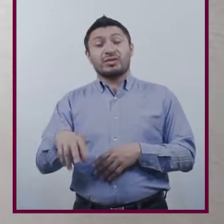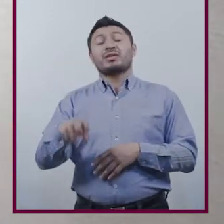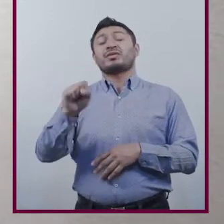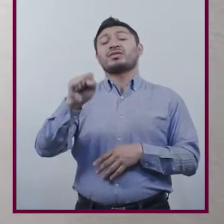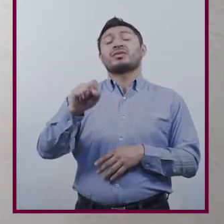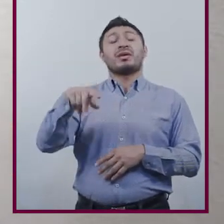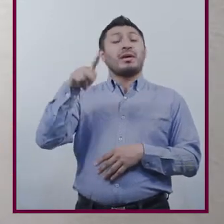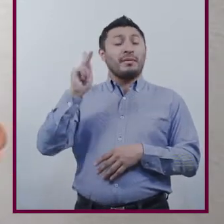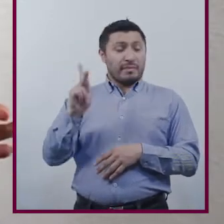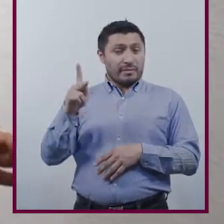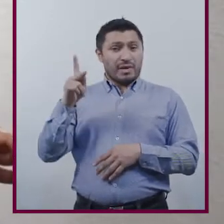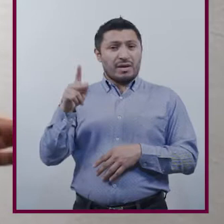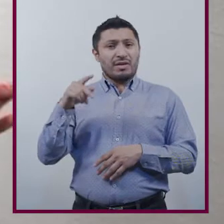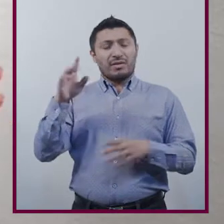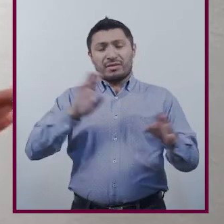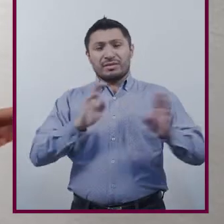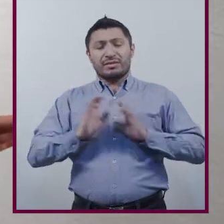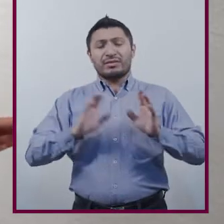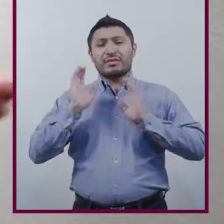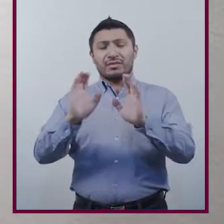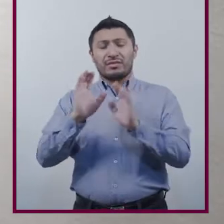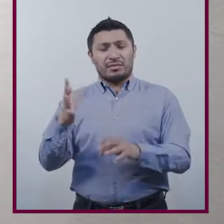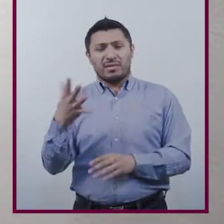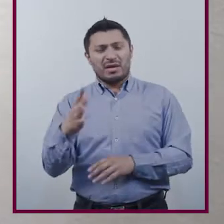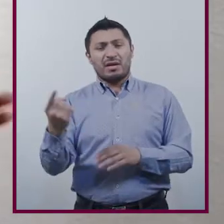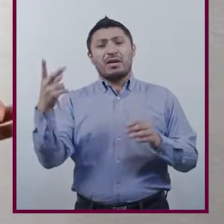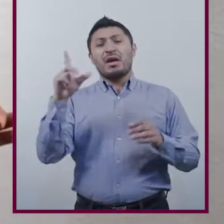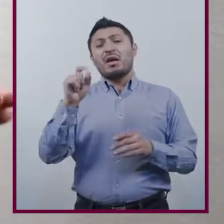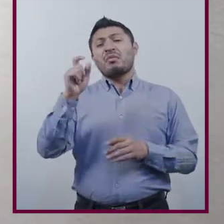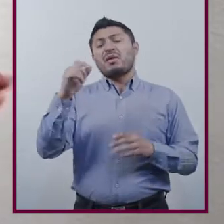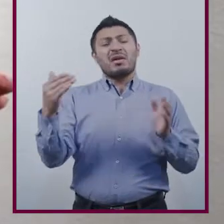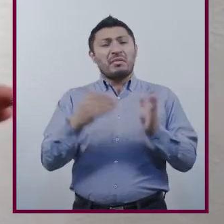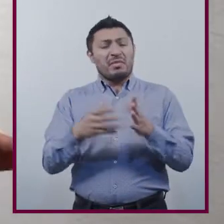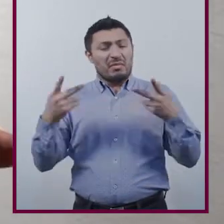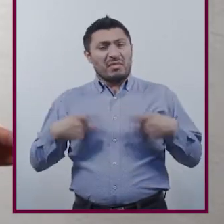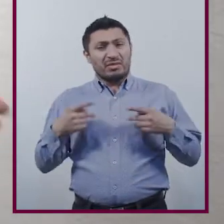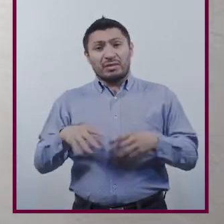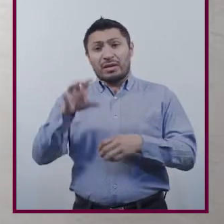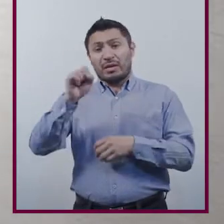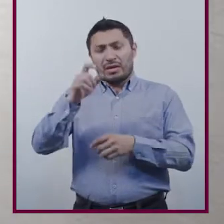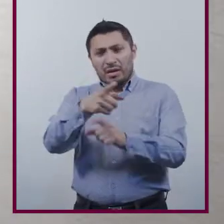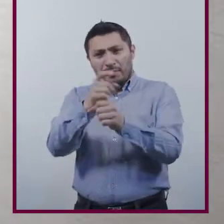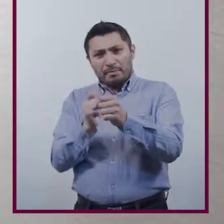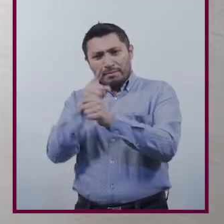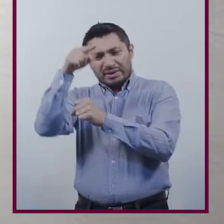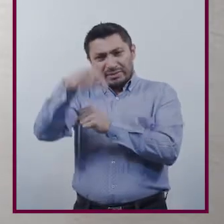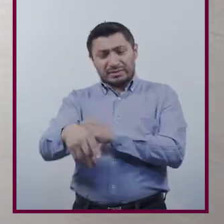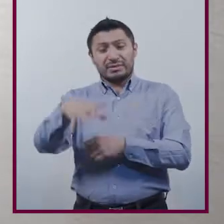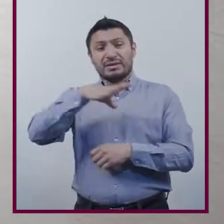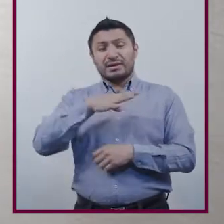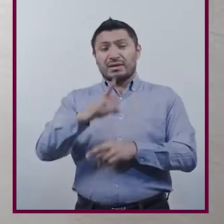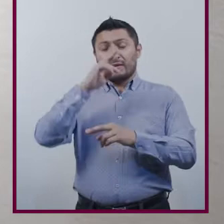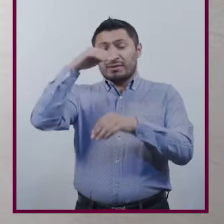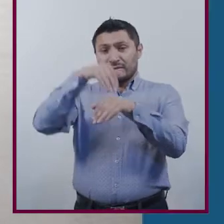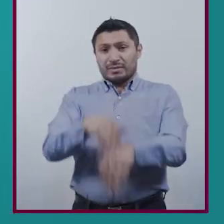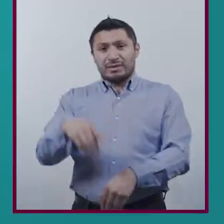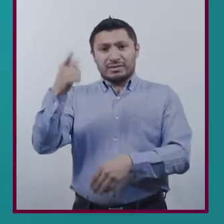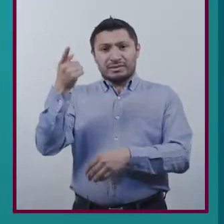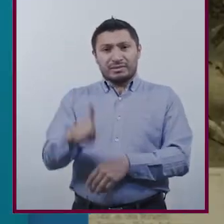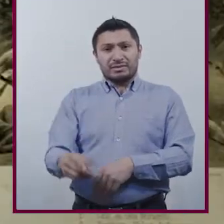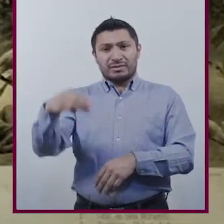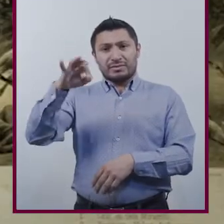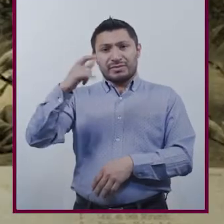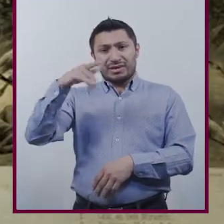mientras que el ejército conservador, constituido aproximadamente por 20,000 hombres y 60 cañones, seguía las órdenes del general Miguel